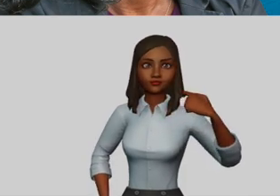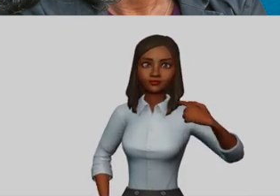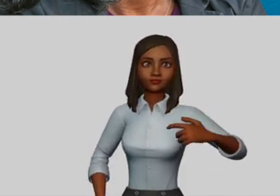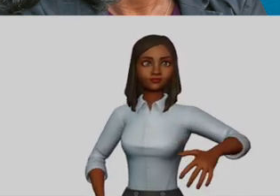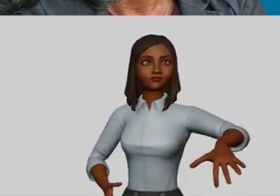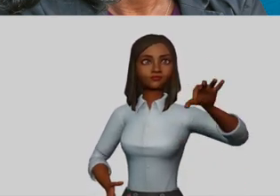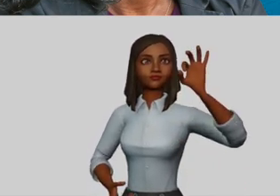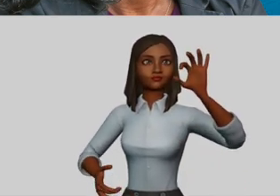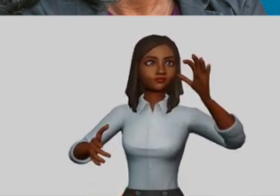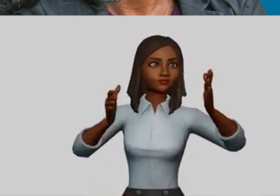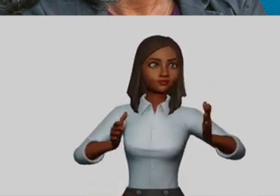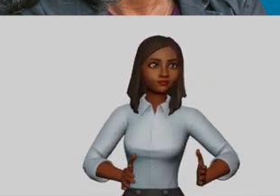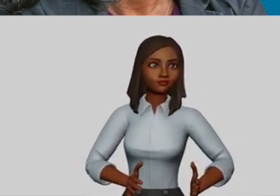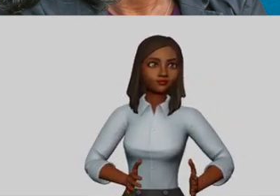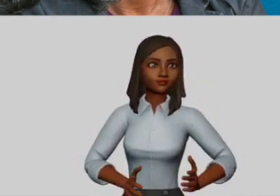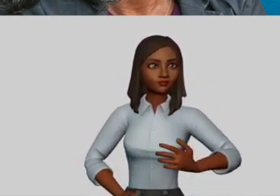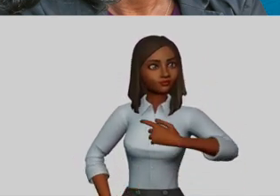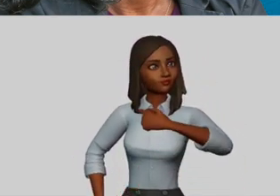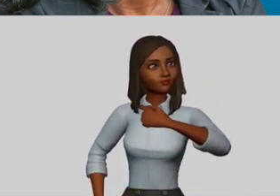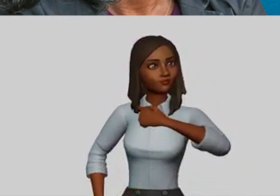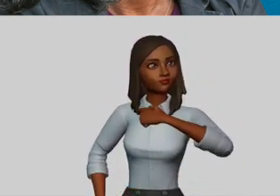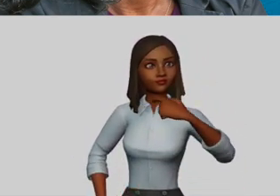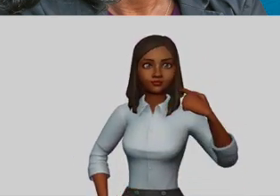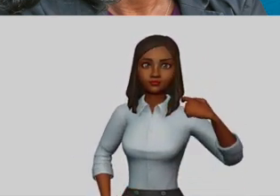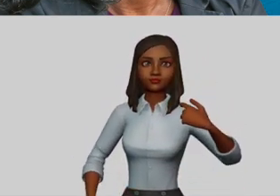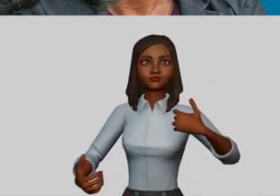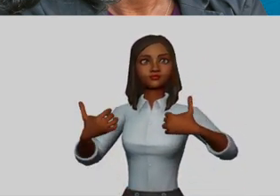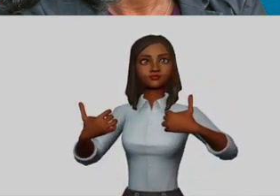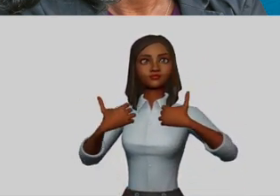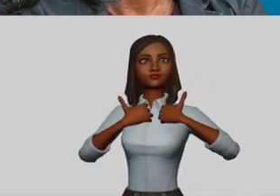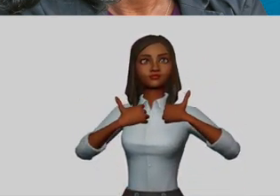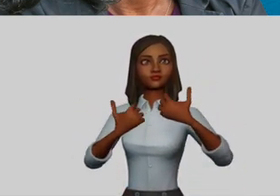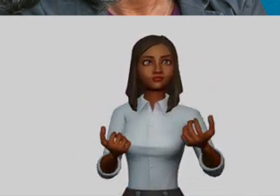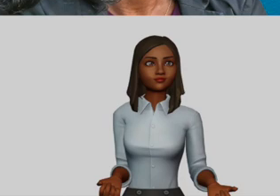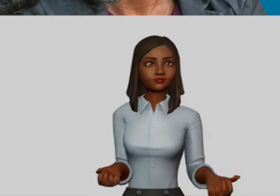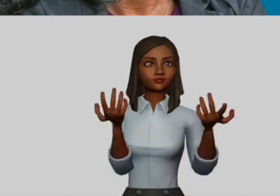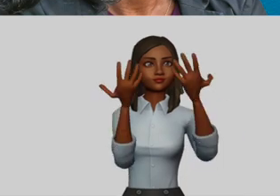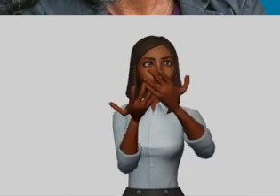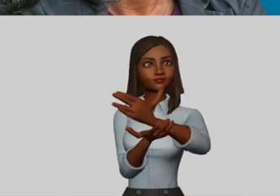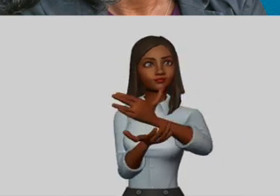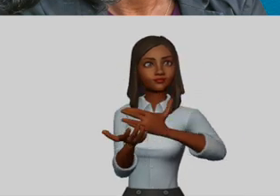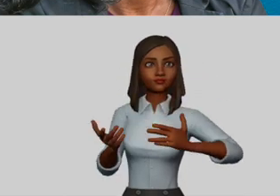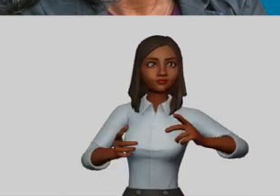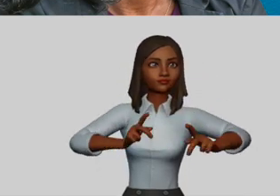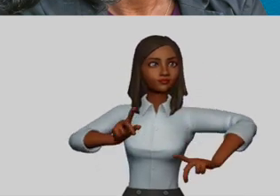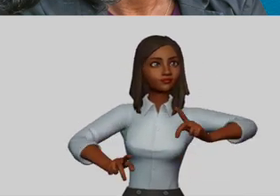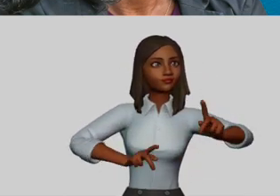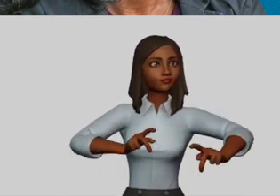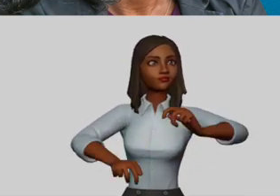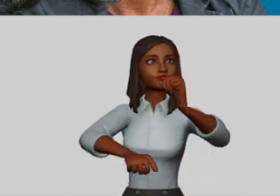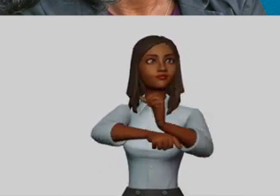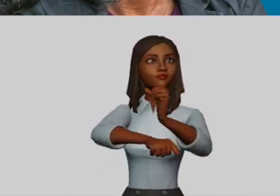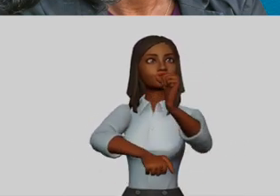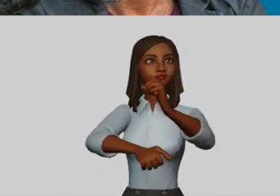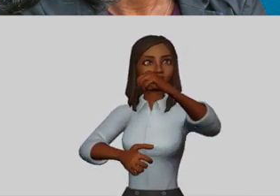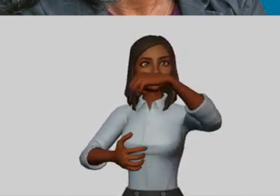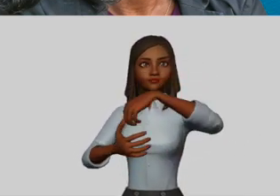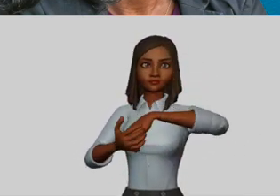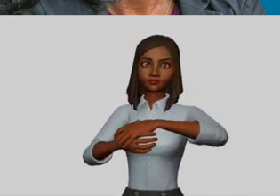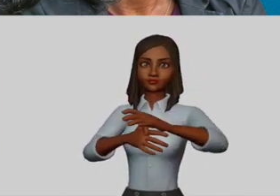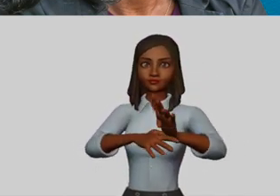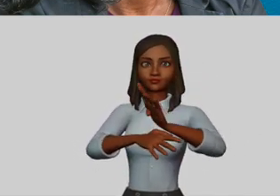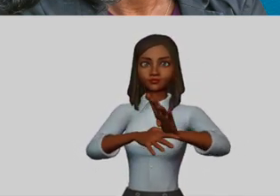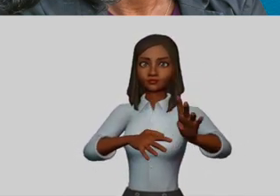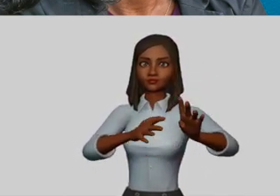esta ley le dice a los negocios, y mucho más a los grandes, uh-huh. ¿verdad? Que ellos deben